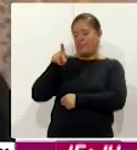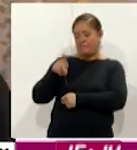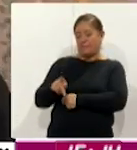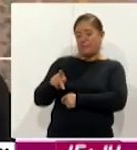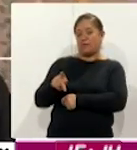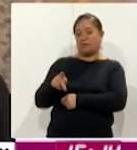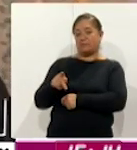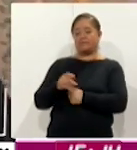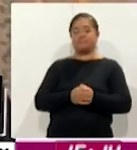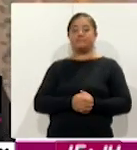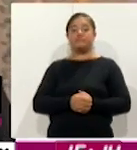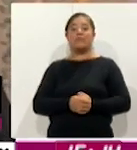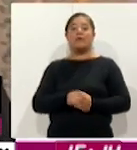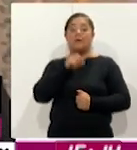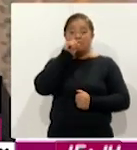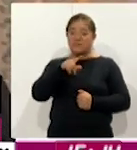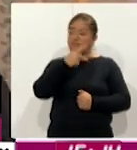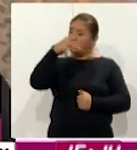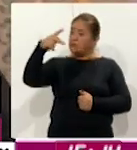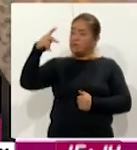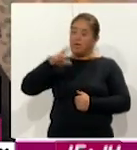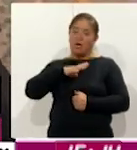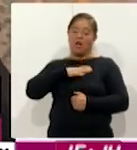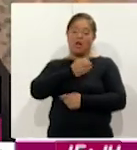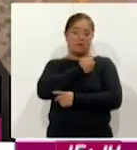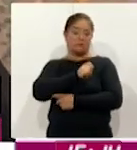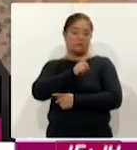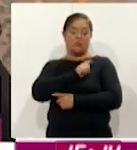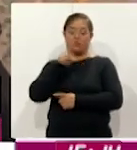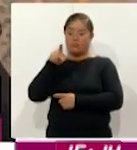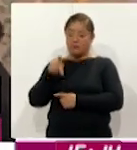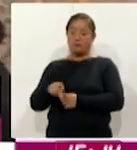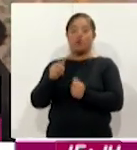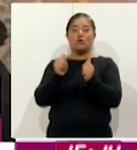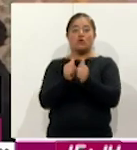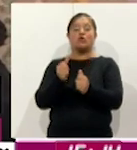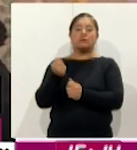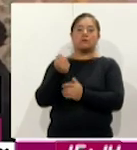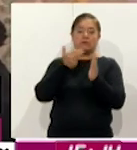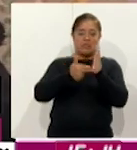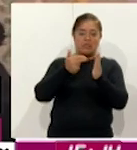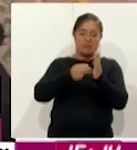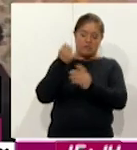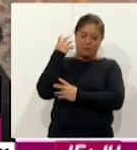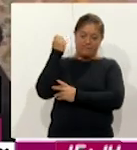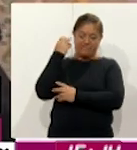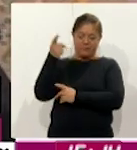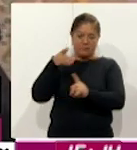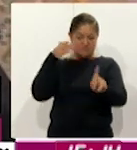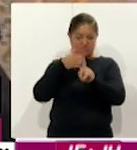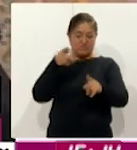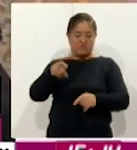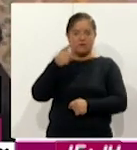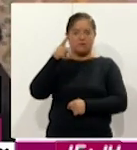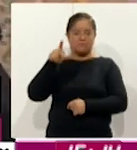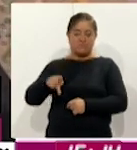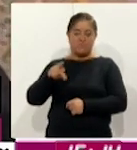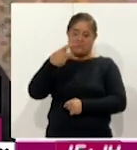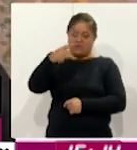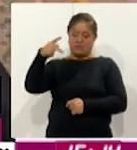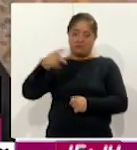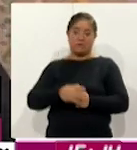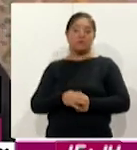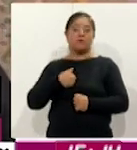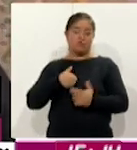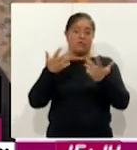también ellas van a tener una jornada de salud menstrual a través de talleres, conferencias enfocados en su menstruación. Estamos